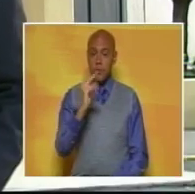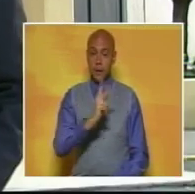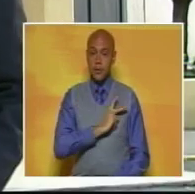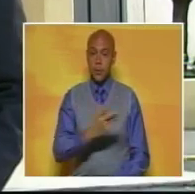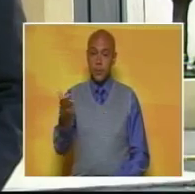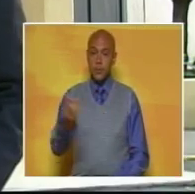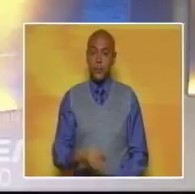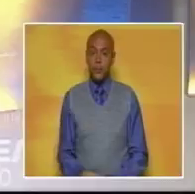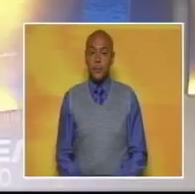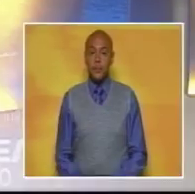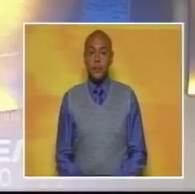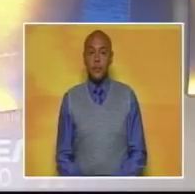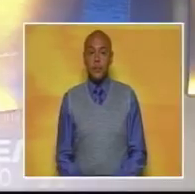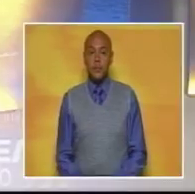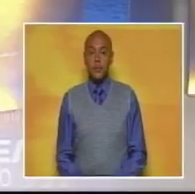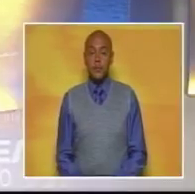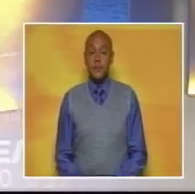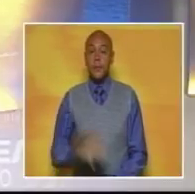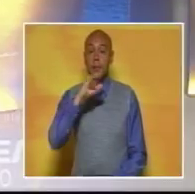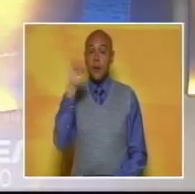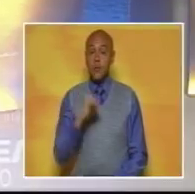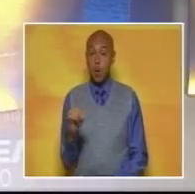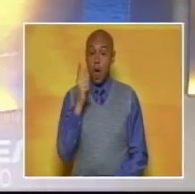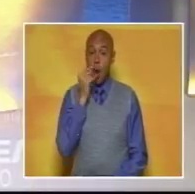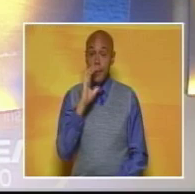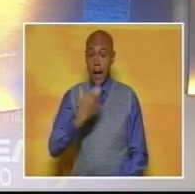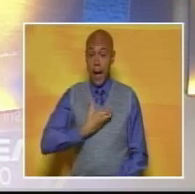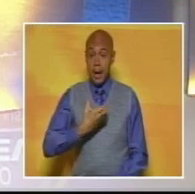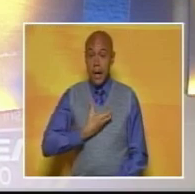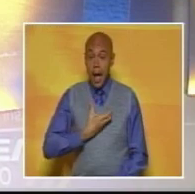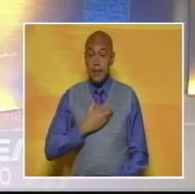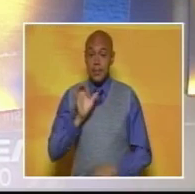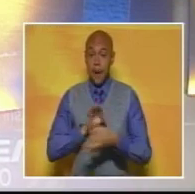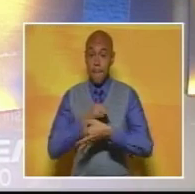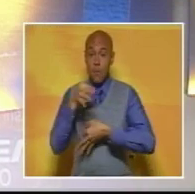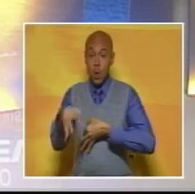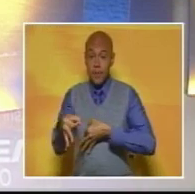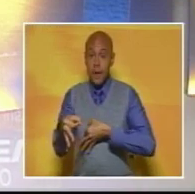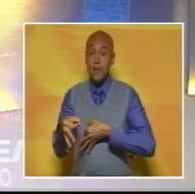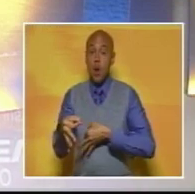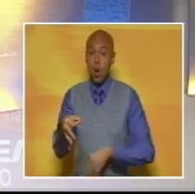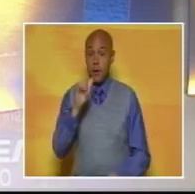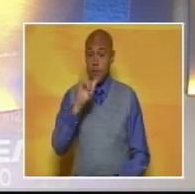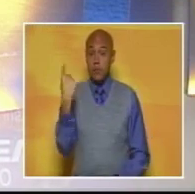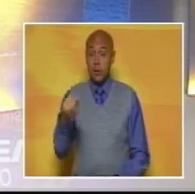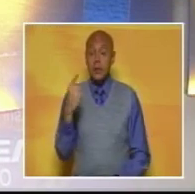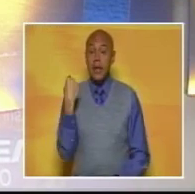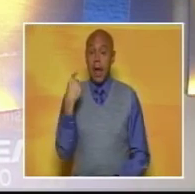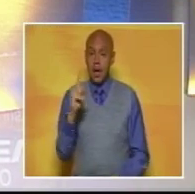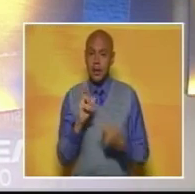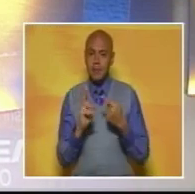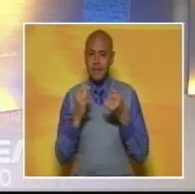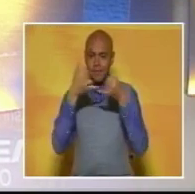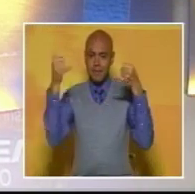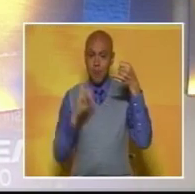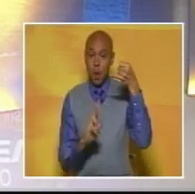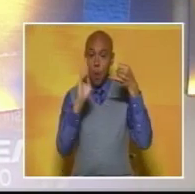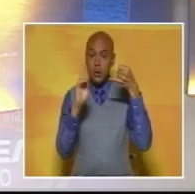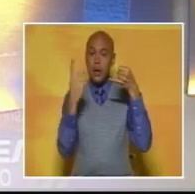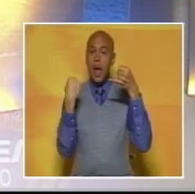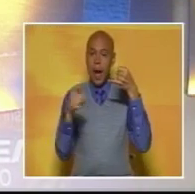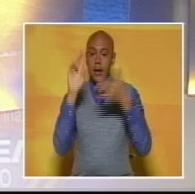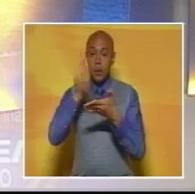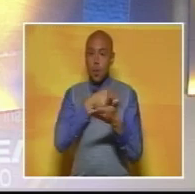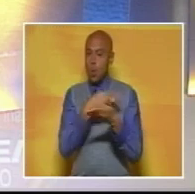Noticiero Venevisión. En Zulia, el alcalde de San Francisco, Dirwin Arrieta, informó que los cortes programados de electricidad serán